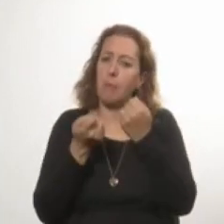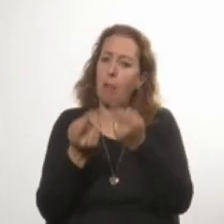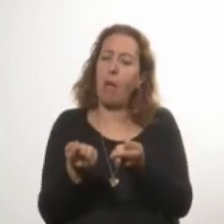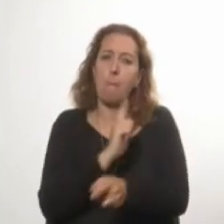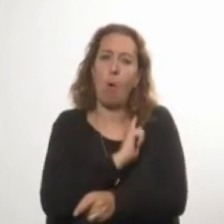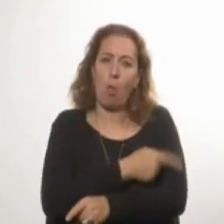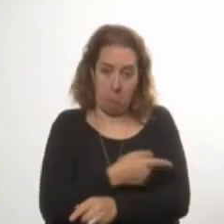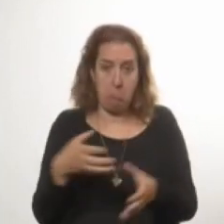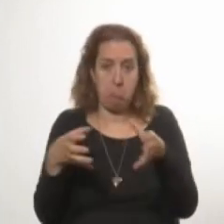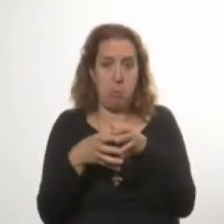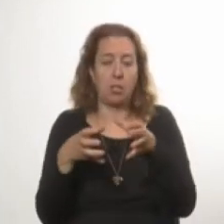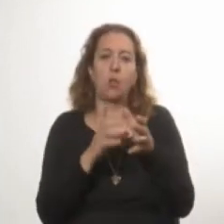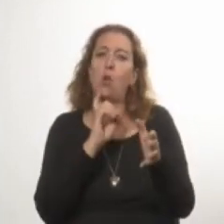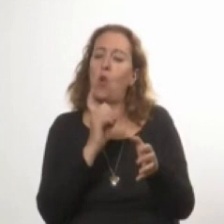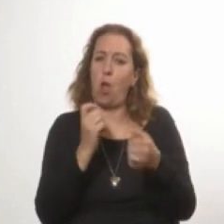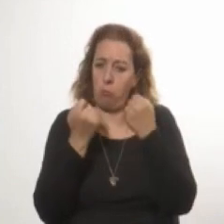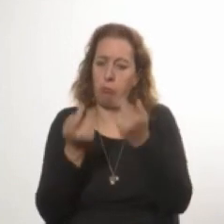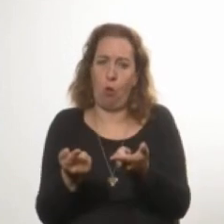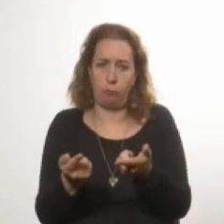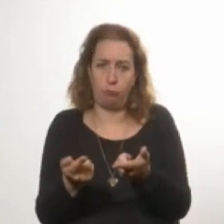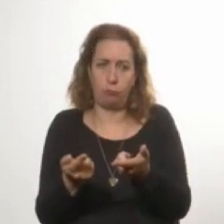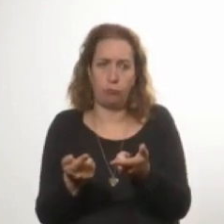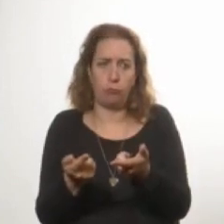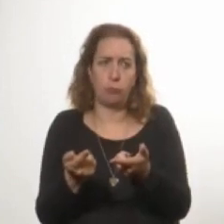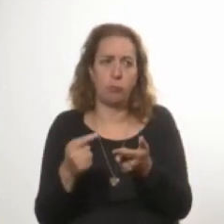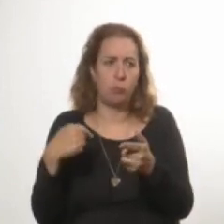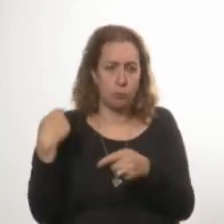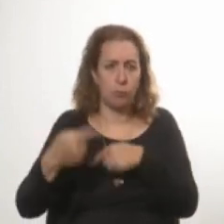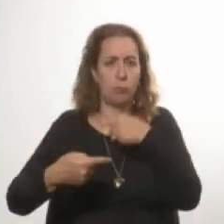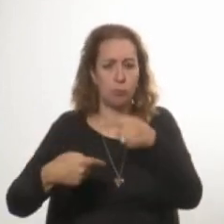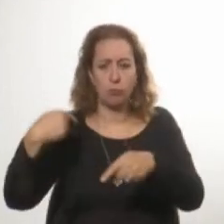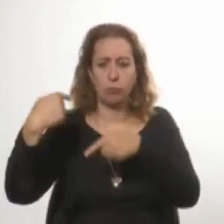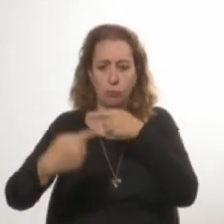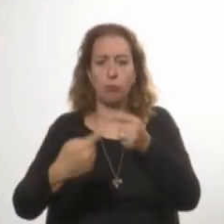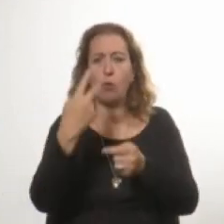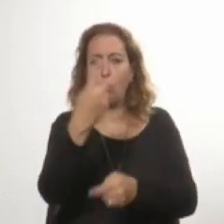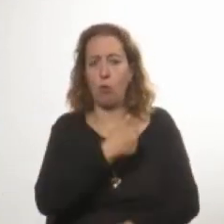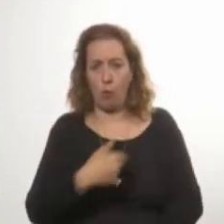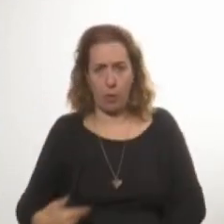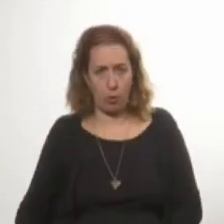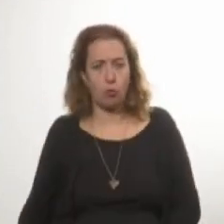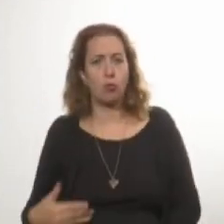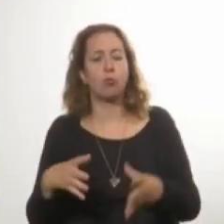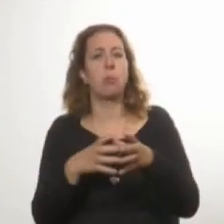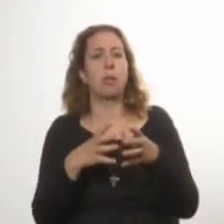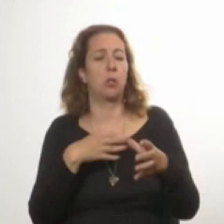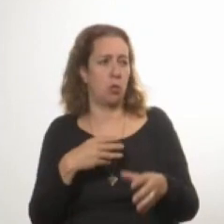y el Partido Colorado entregó el poder y le sucedieron dos gobiernos del Partido